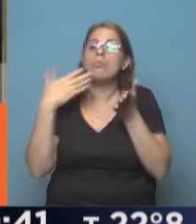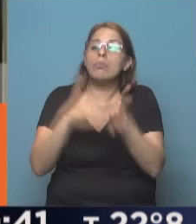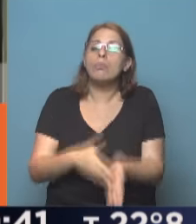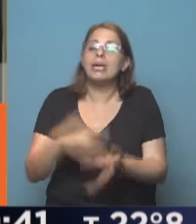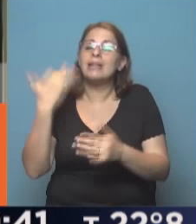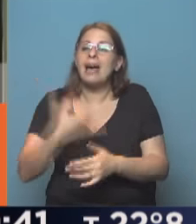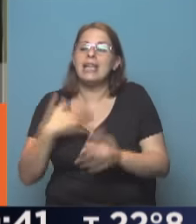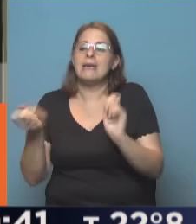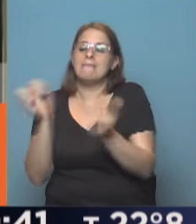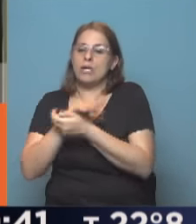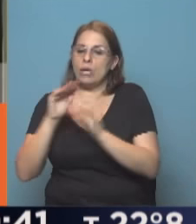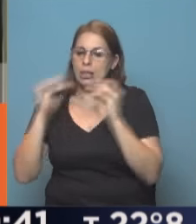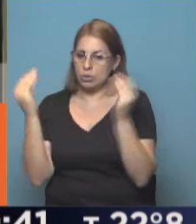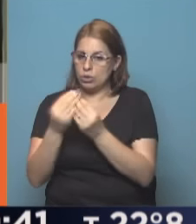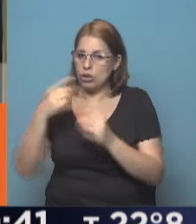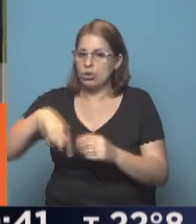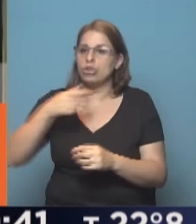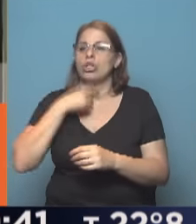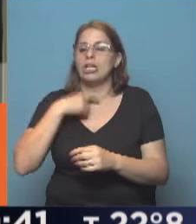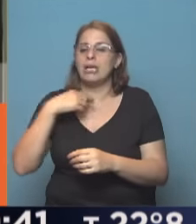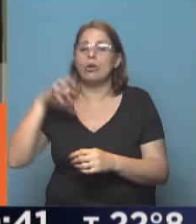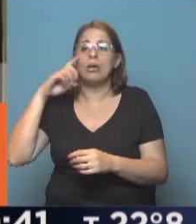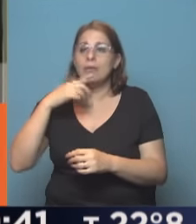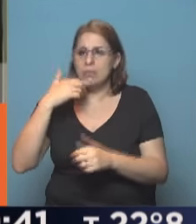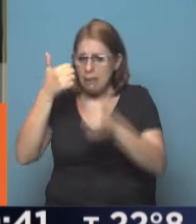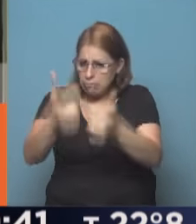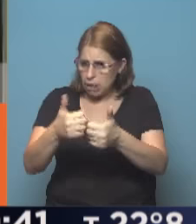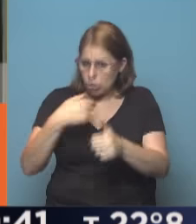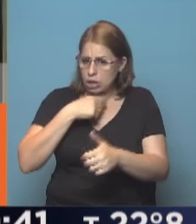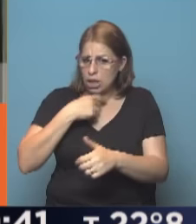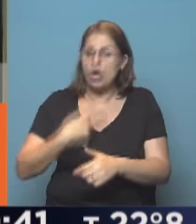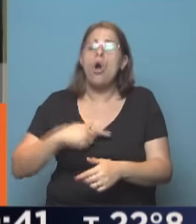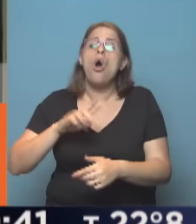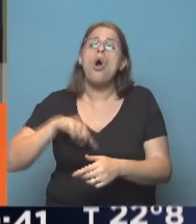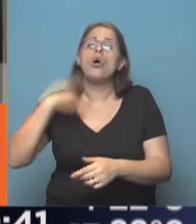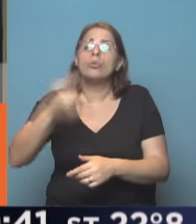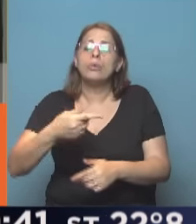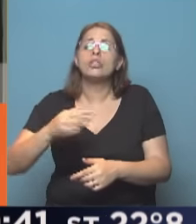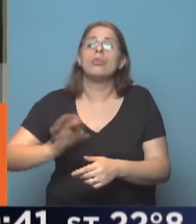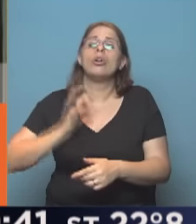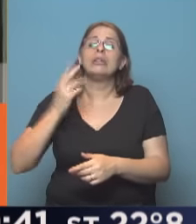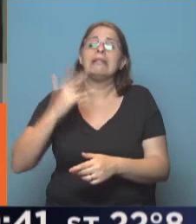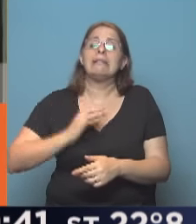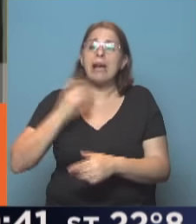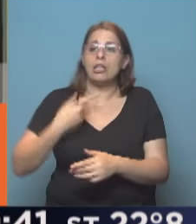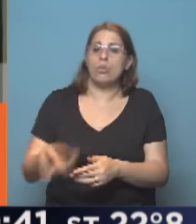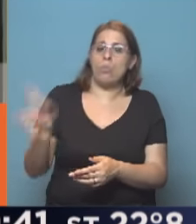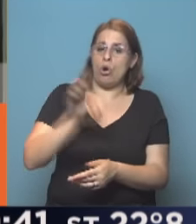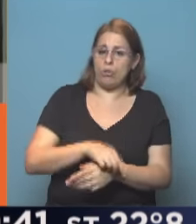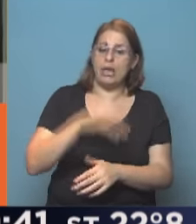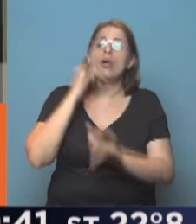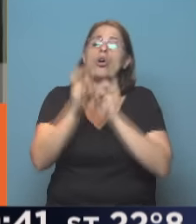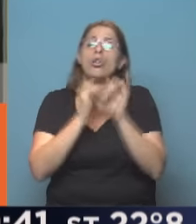que ver con mejorar esos resultados. Nosotros queremos que nos vaya bien en PISA, por eso he dicho que yo quiero volver aquí en 3 años y comunicar muy